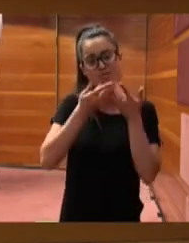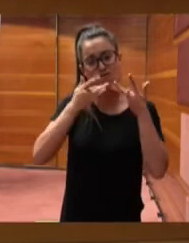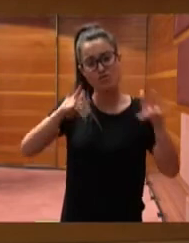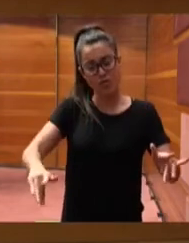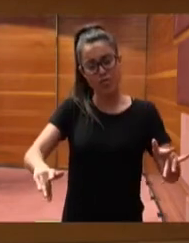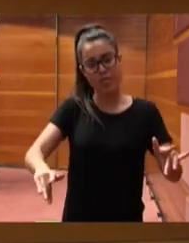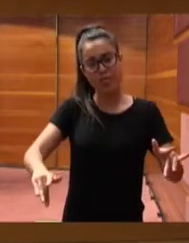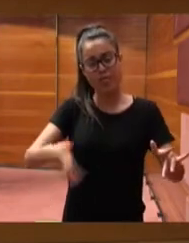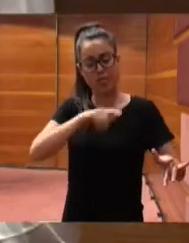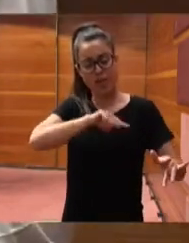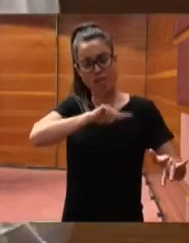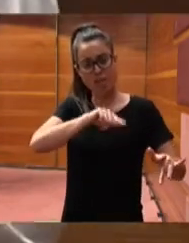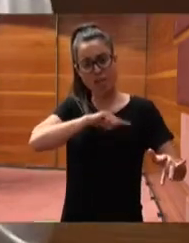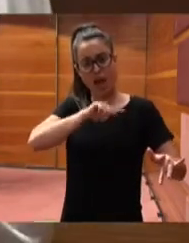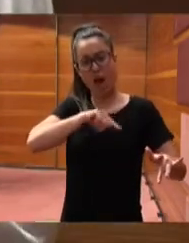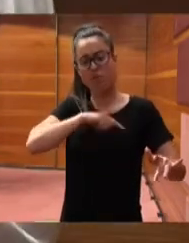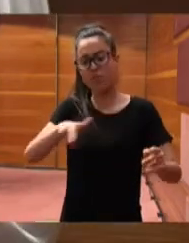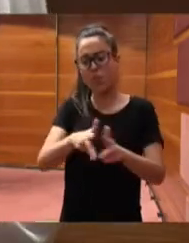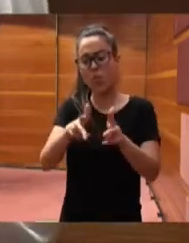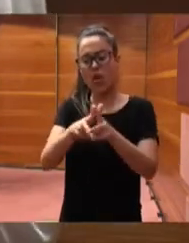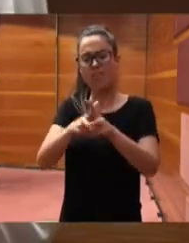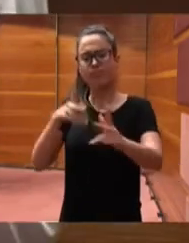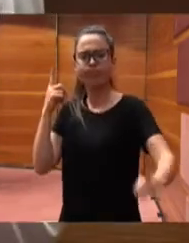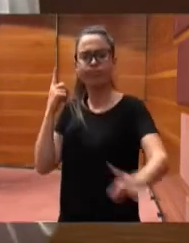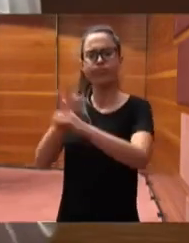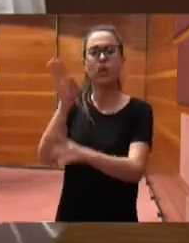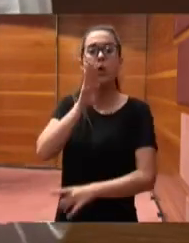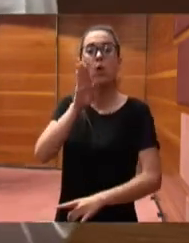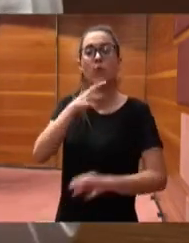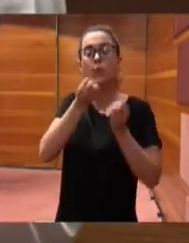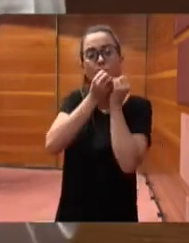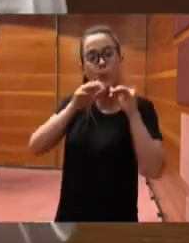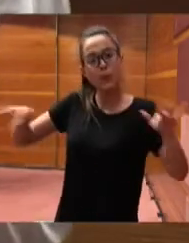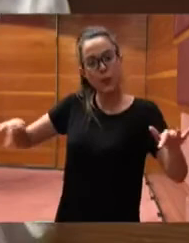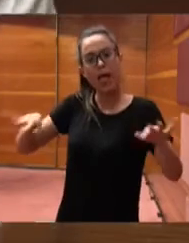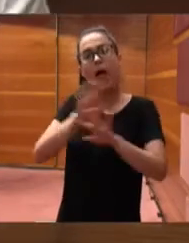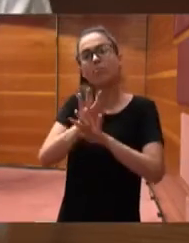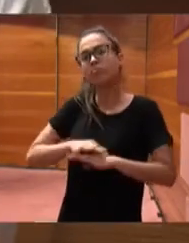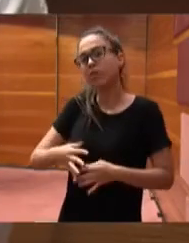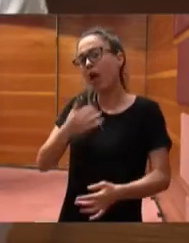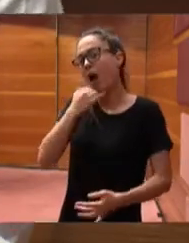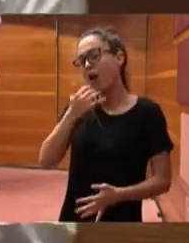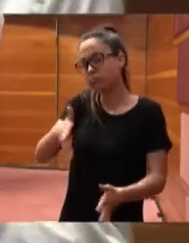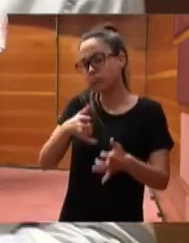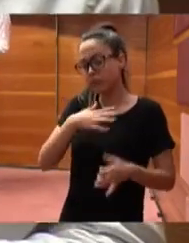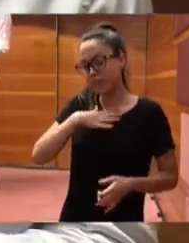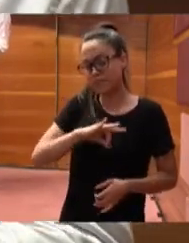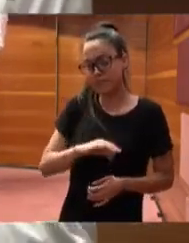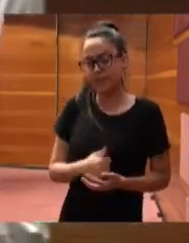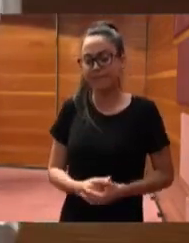muy agresiva contra la corrupción. Ahí sí que tiene un papel interesante, que es más a largo plazo. Por lo tanto, para mí hay dos asignaturas. Una es de